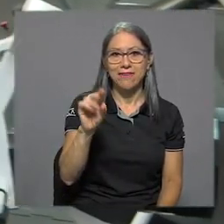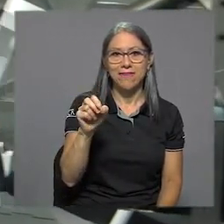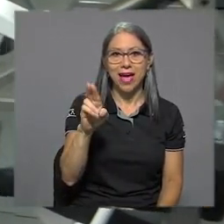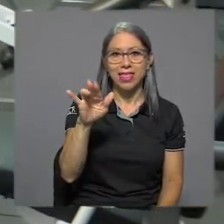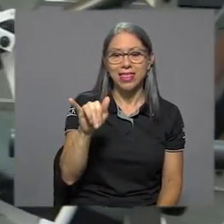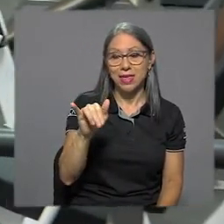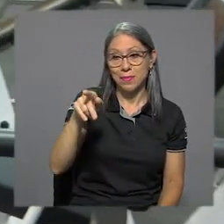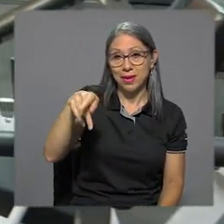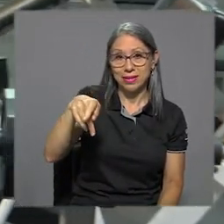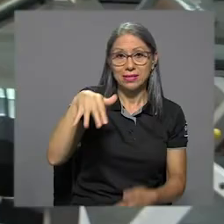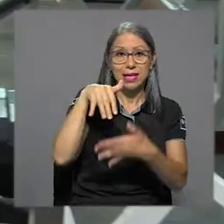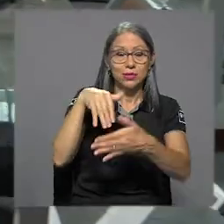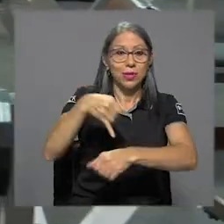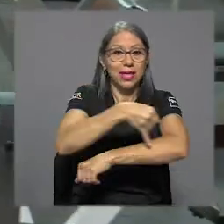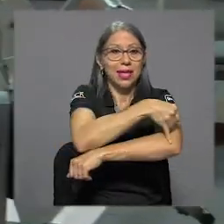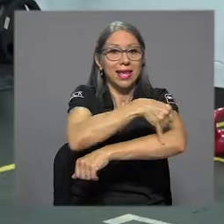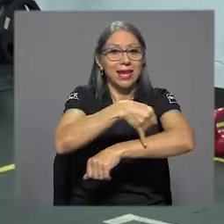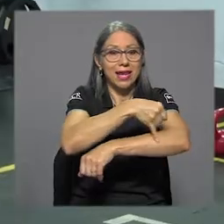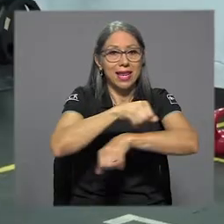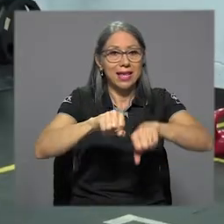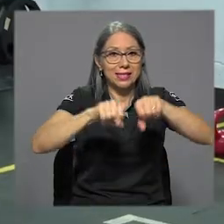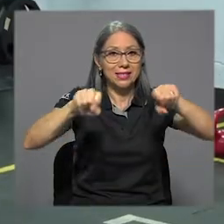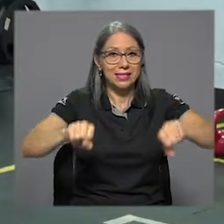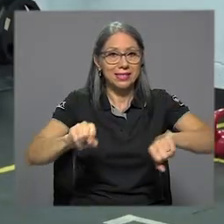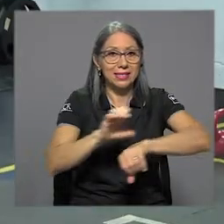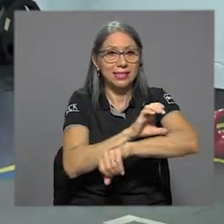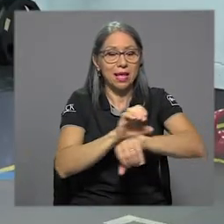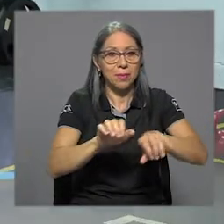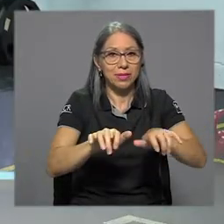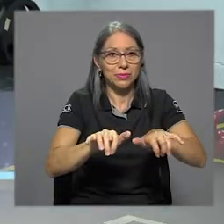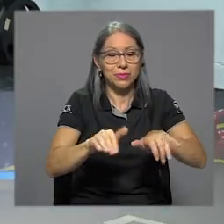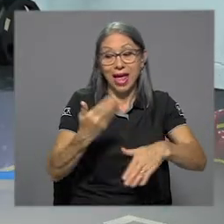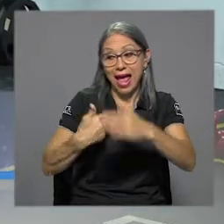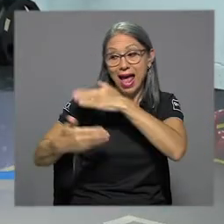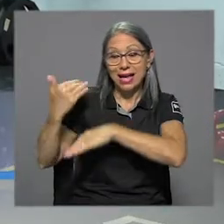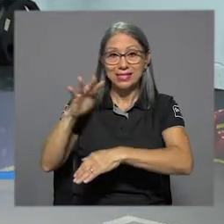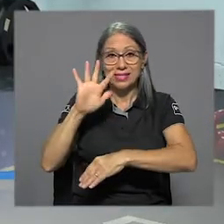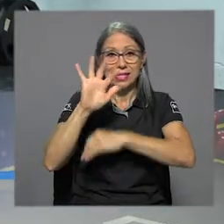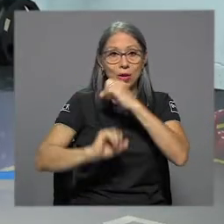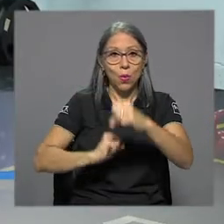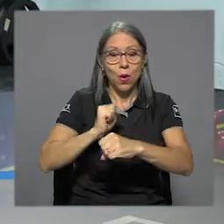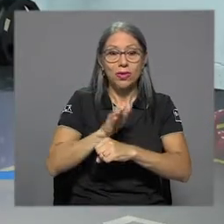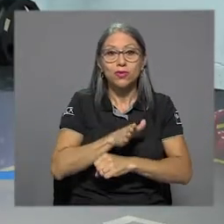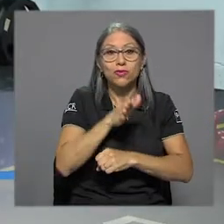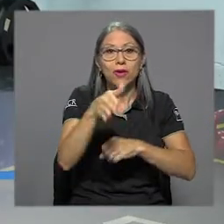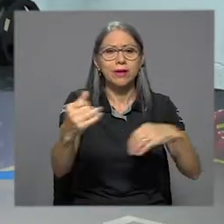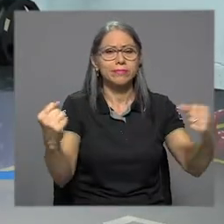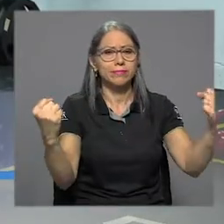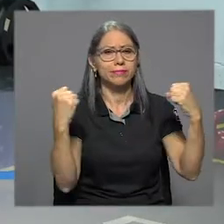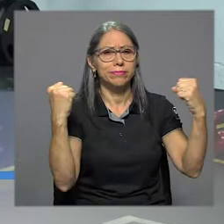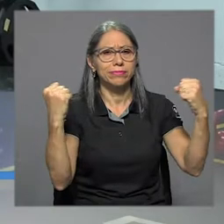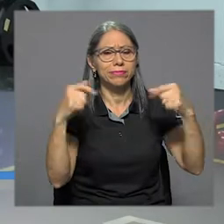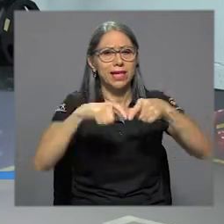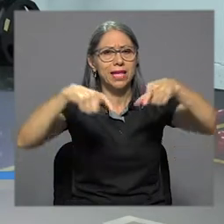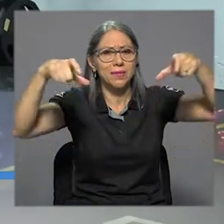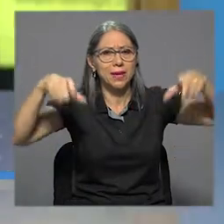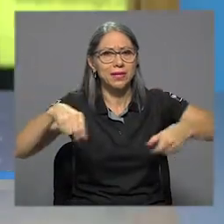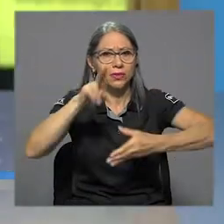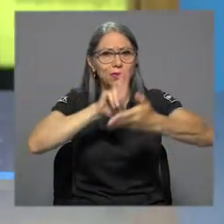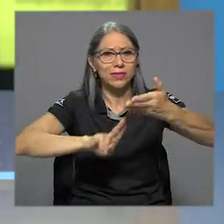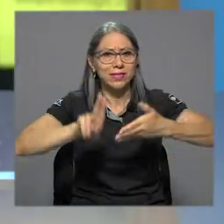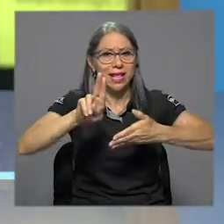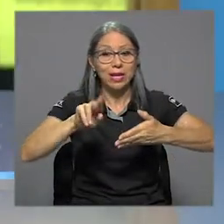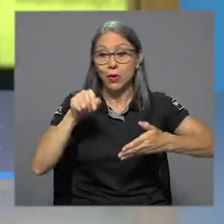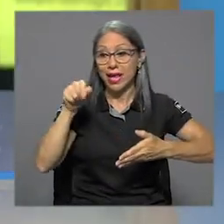Stephanie Peraza es estudiante de Ingeniería en Sistemas y desde hace 5 años asiste al Gimnasio Universitario,